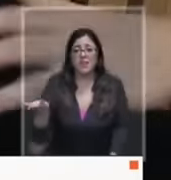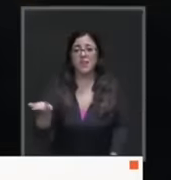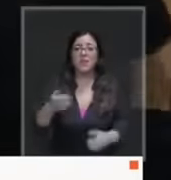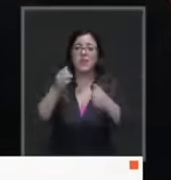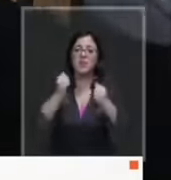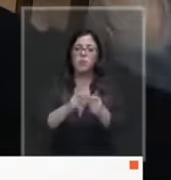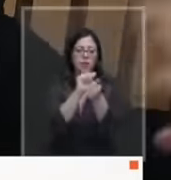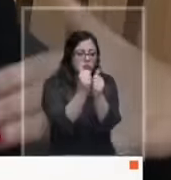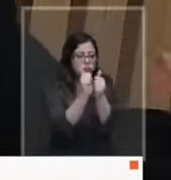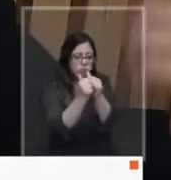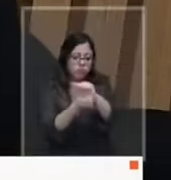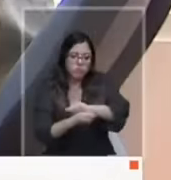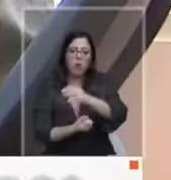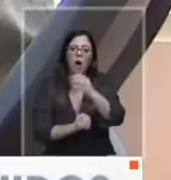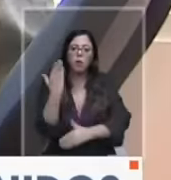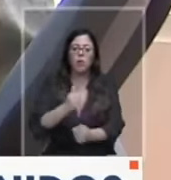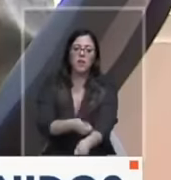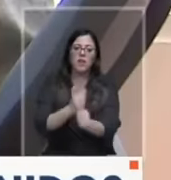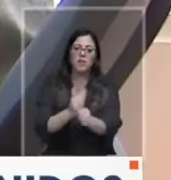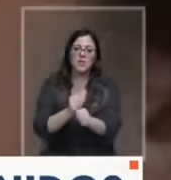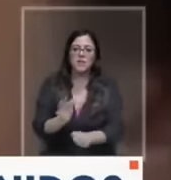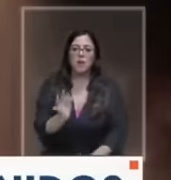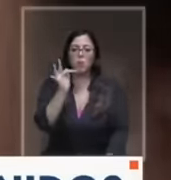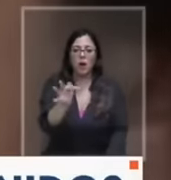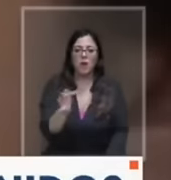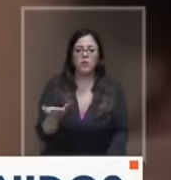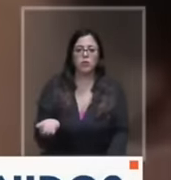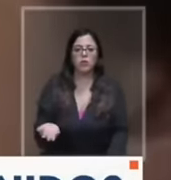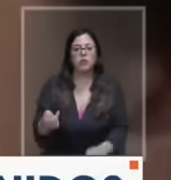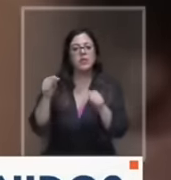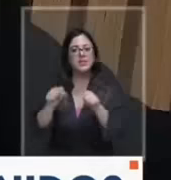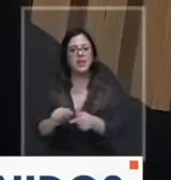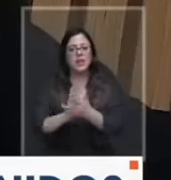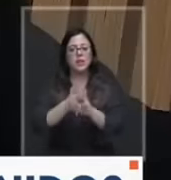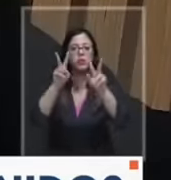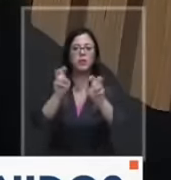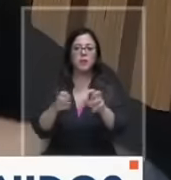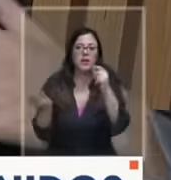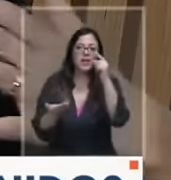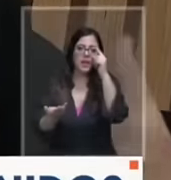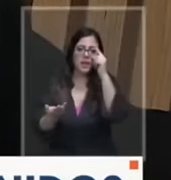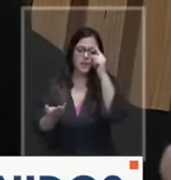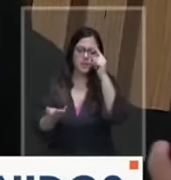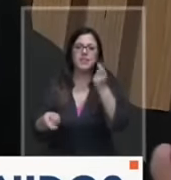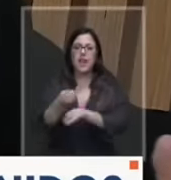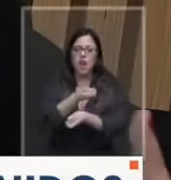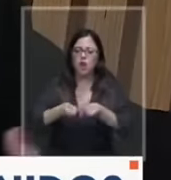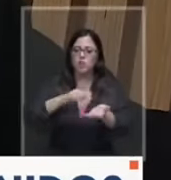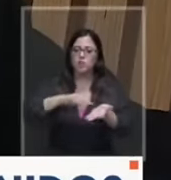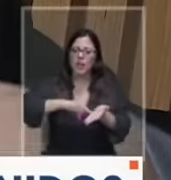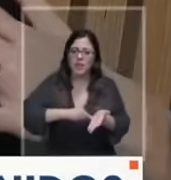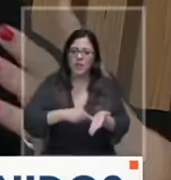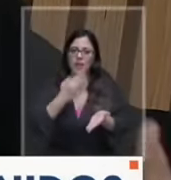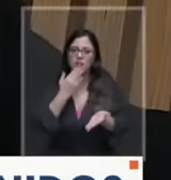adaptando a los nuevos desafíos del futuro y ahí todo el tema yo creo de la economía digital todo el